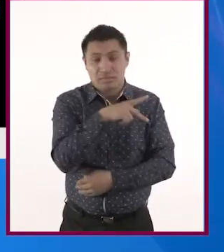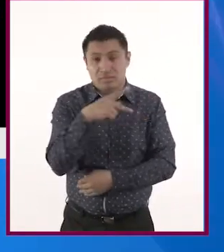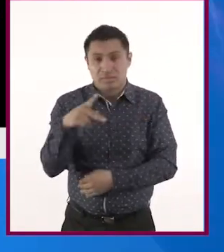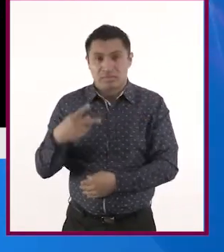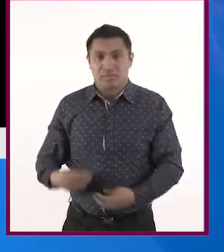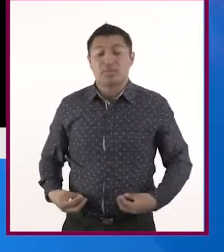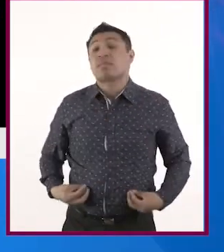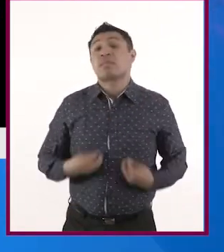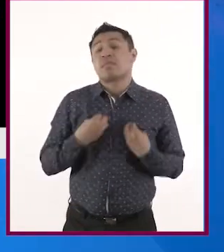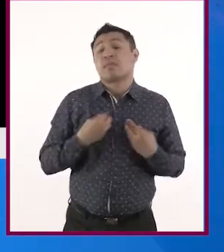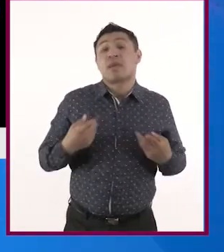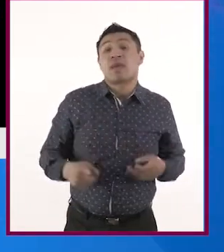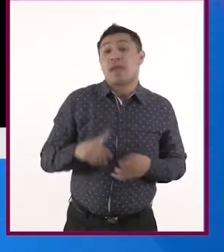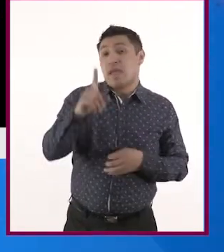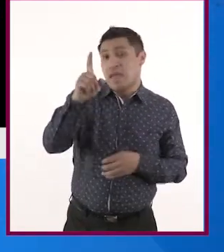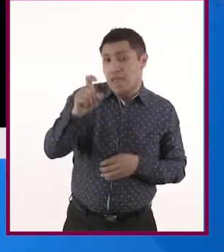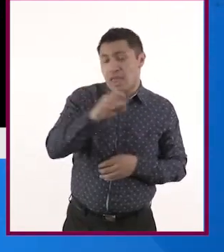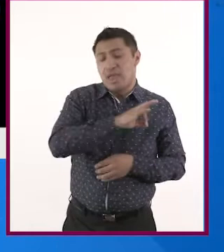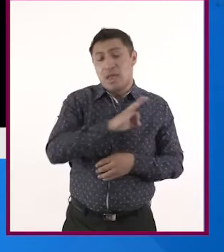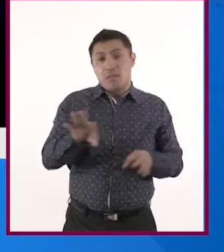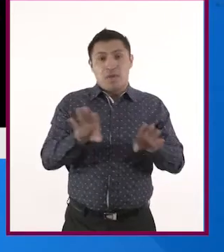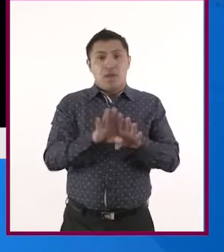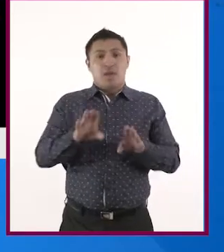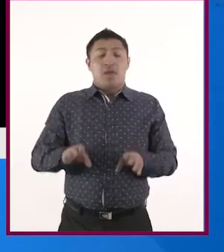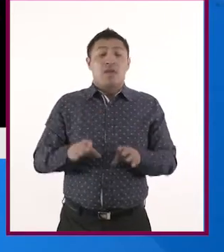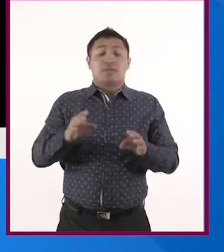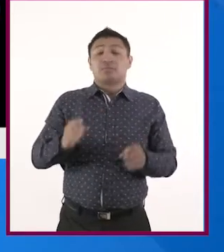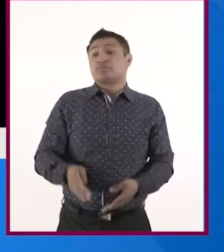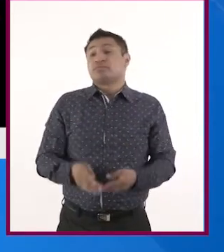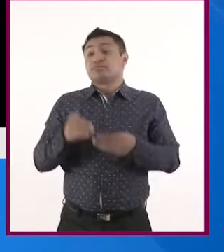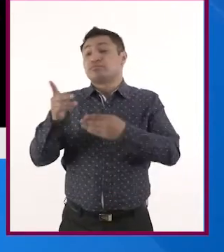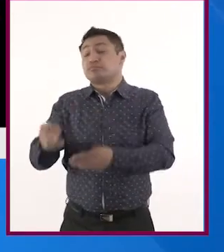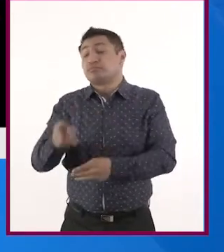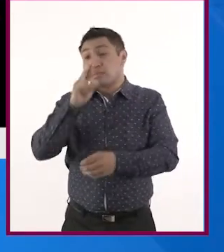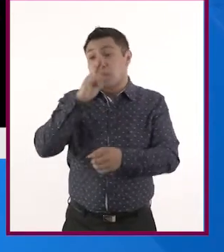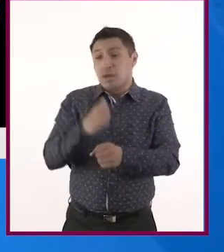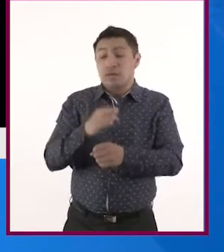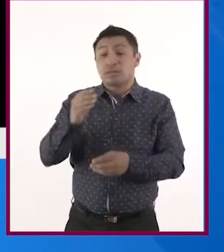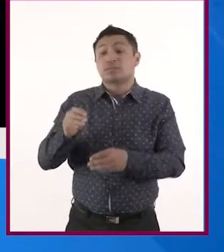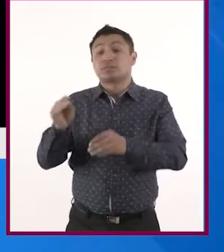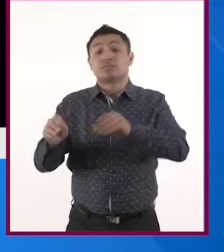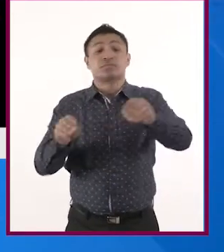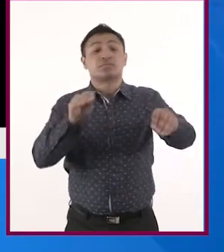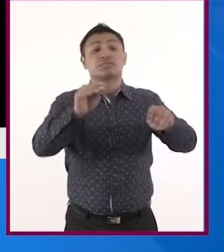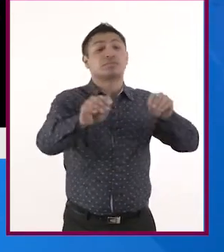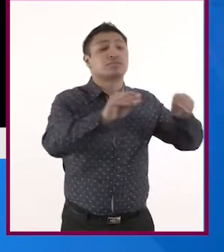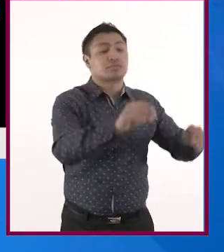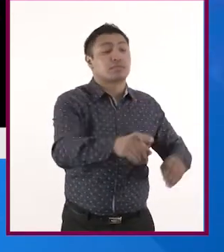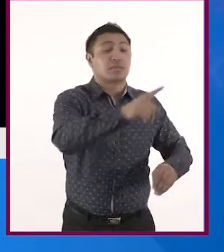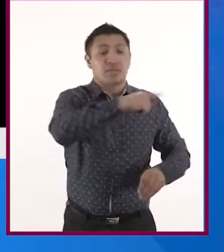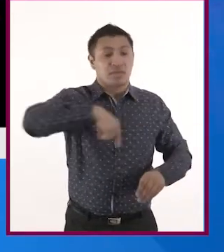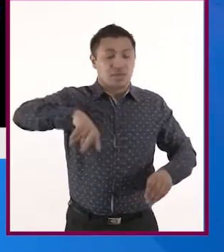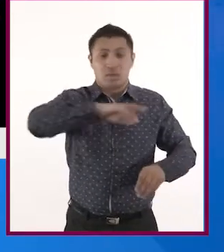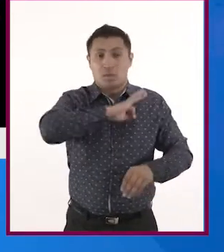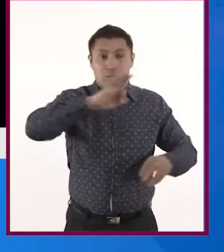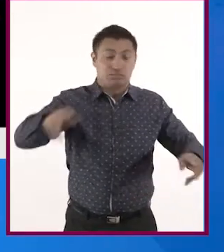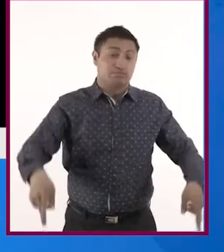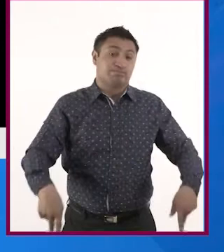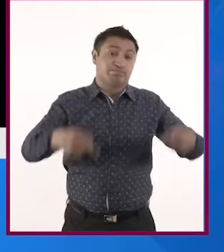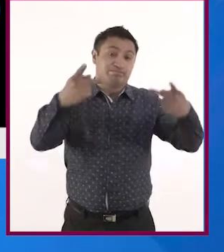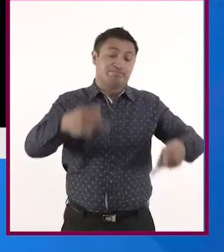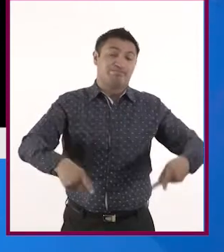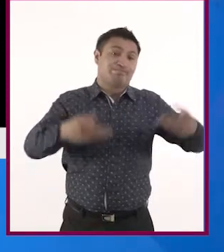¿no? El agua puede ser concesionada y por lo tanto privados pueden hacer explotación de esta, ¿no?